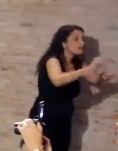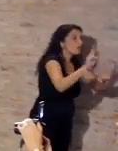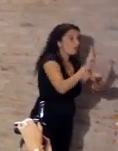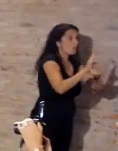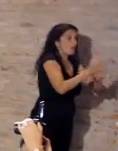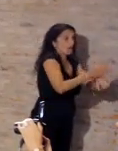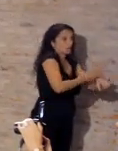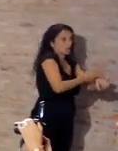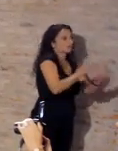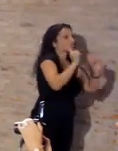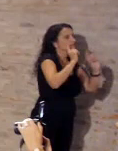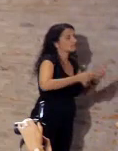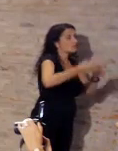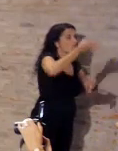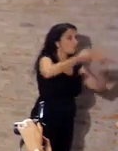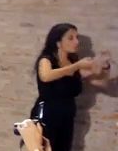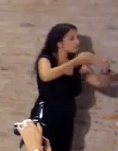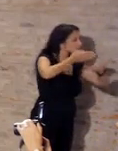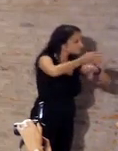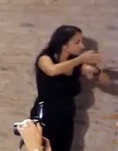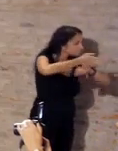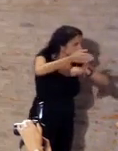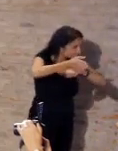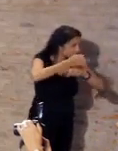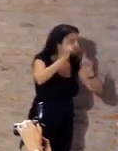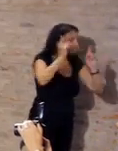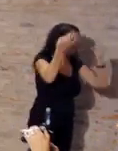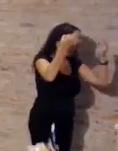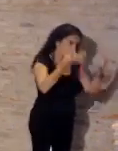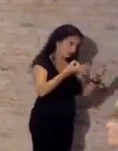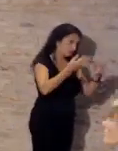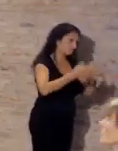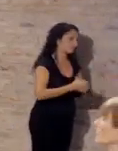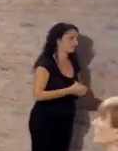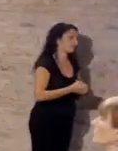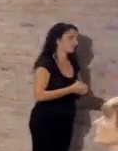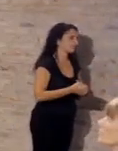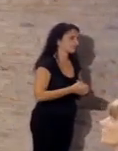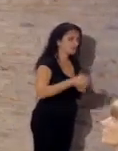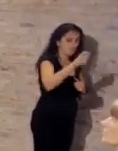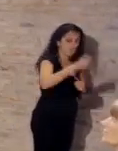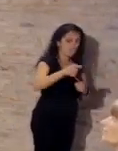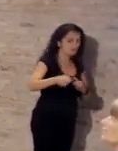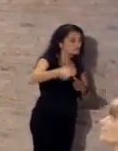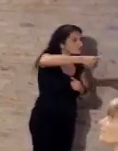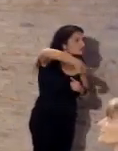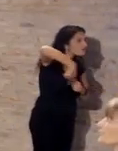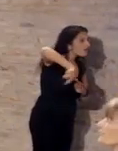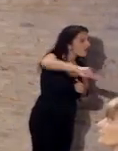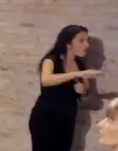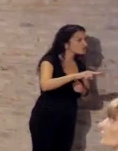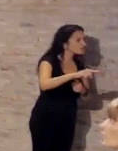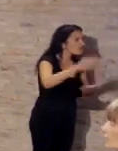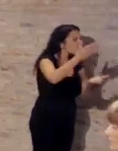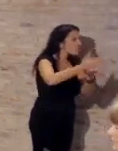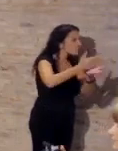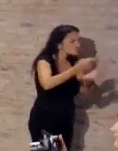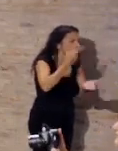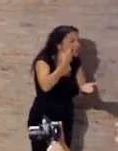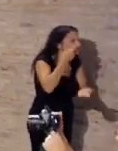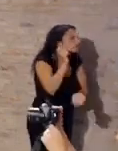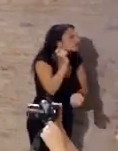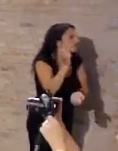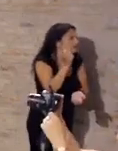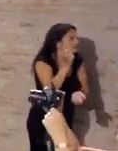acompañamiento sobre el acceso real a la justicia sobre el acceso sobre quienes conocen los derechos para